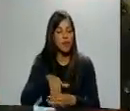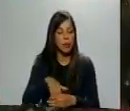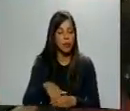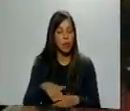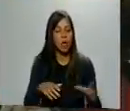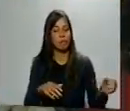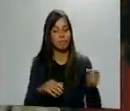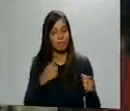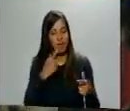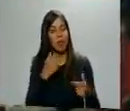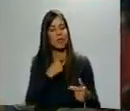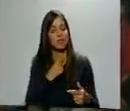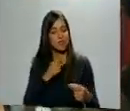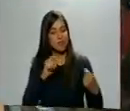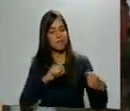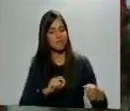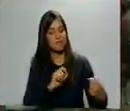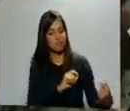debate.